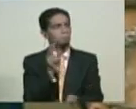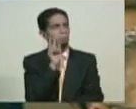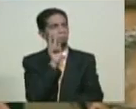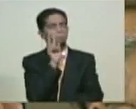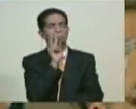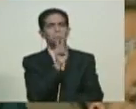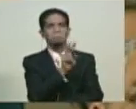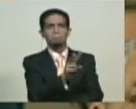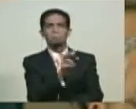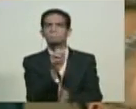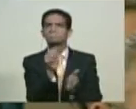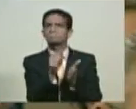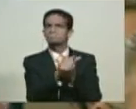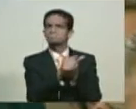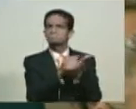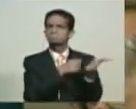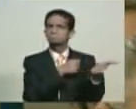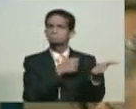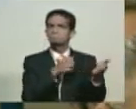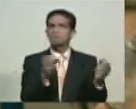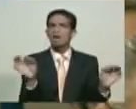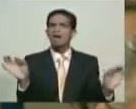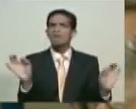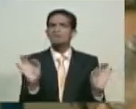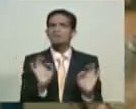rector. Puede ser